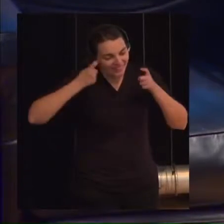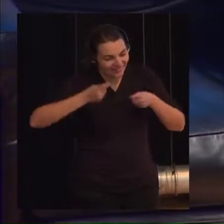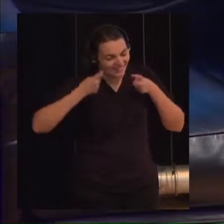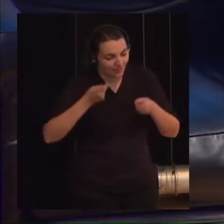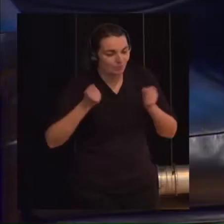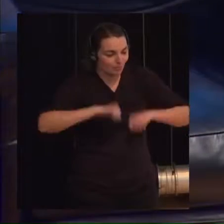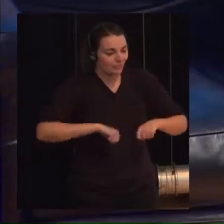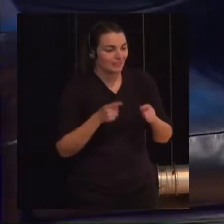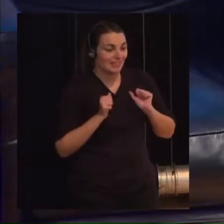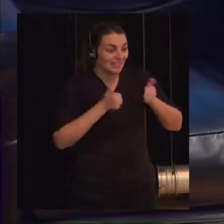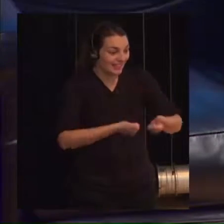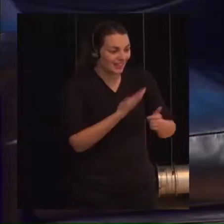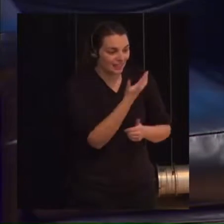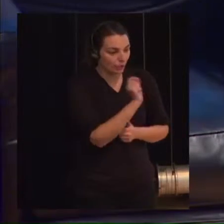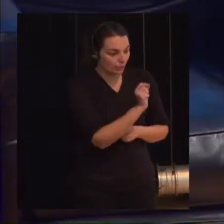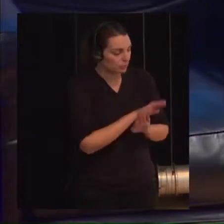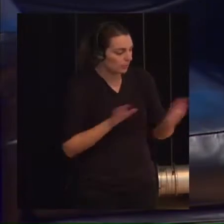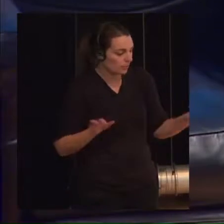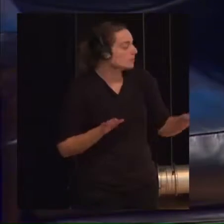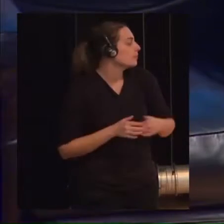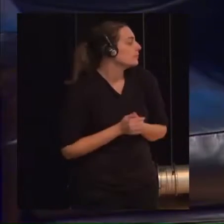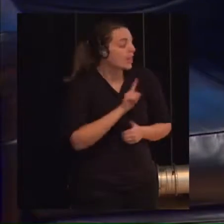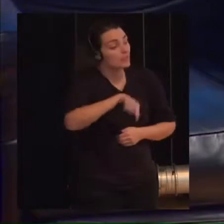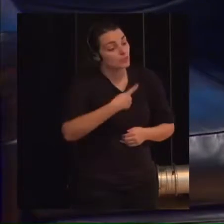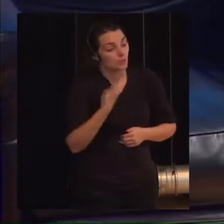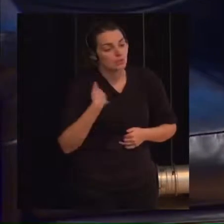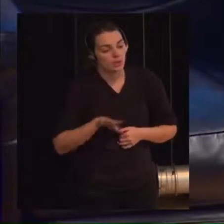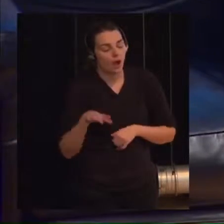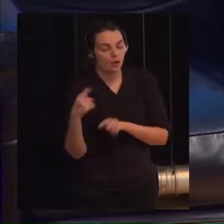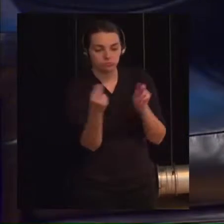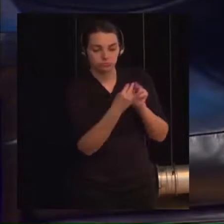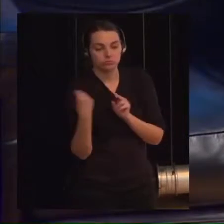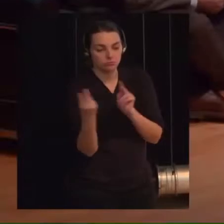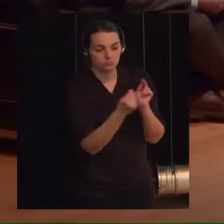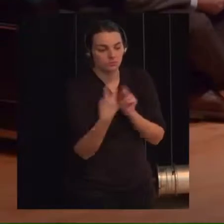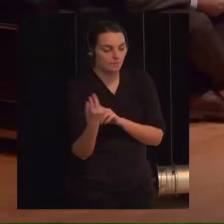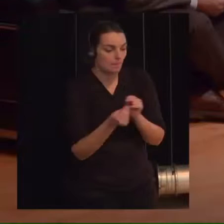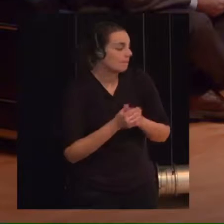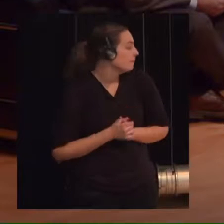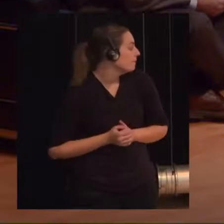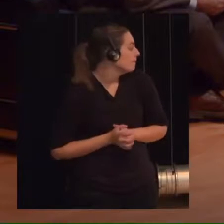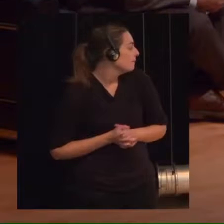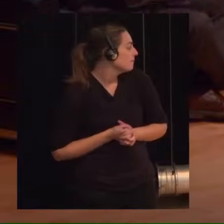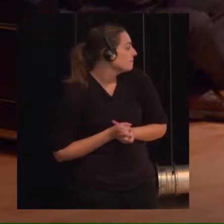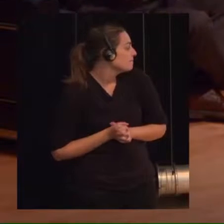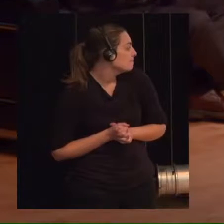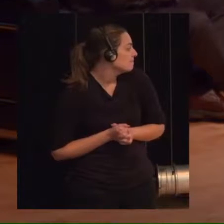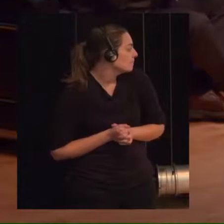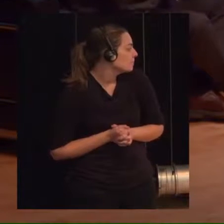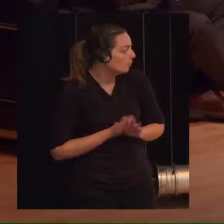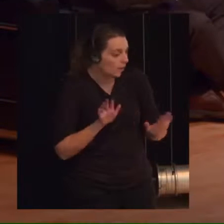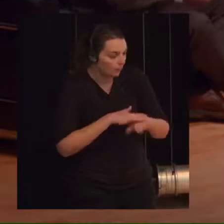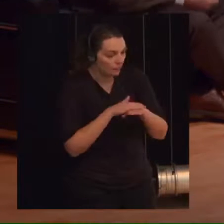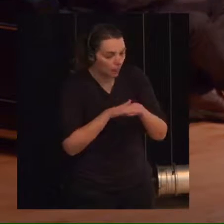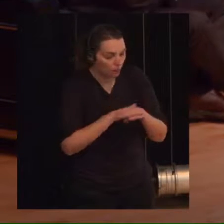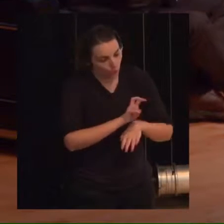pedido una intervención inicial de 5 minutos y después tendremos una conversación. No sé quién quiere empezar. Perdón, y